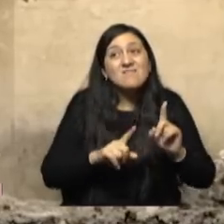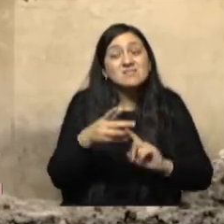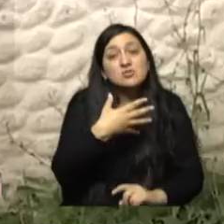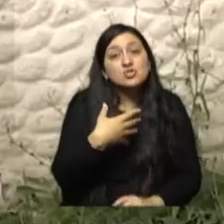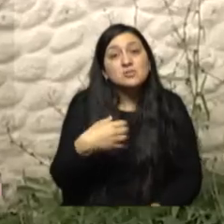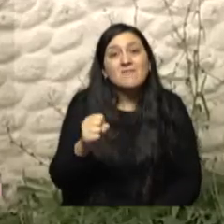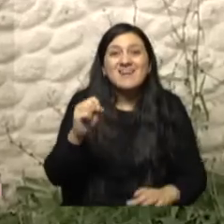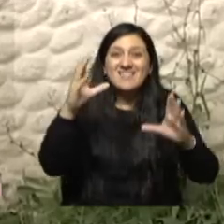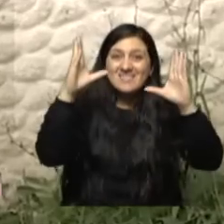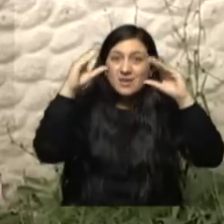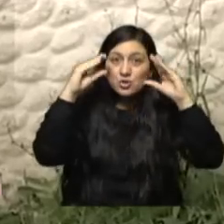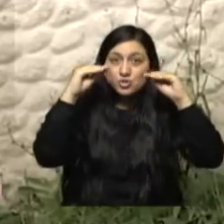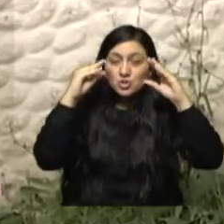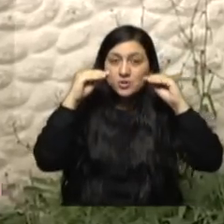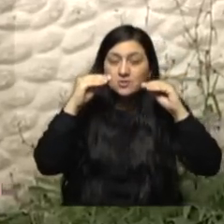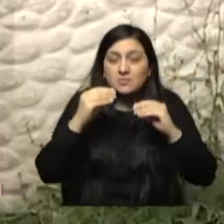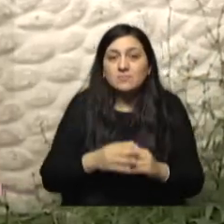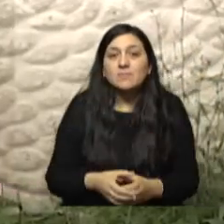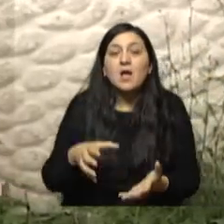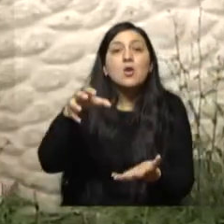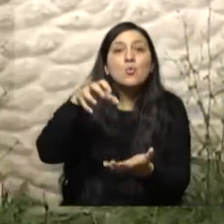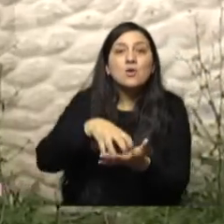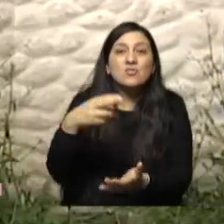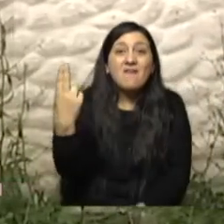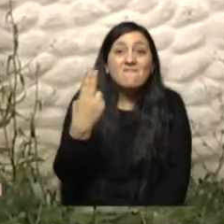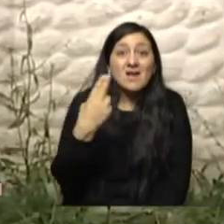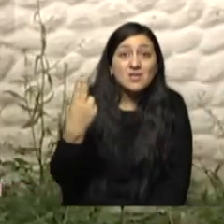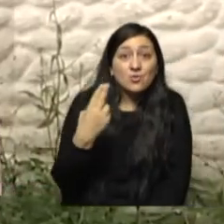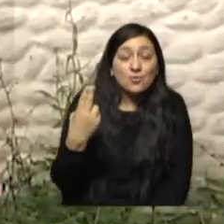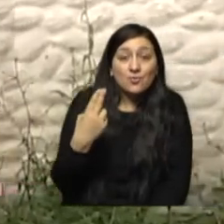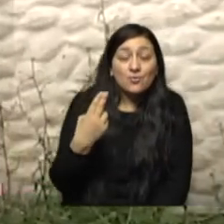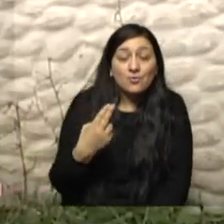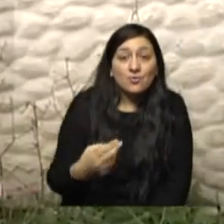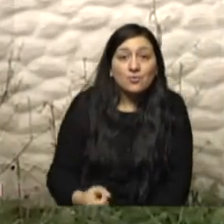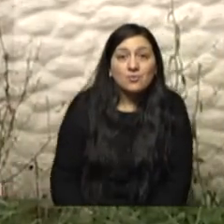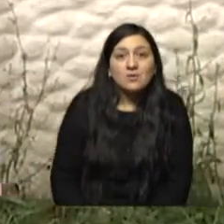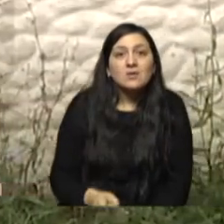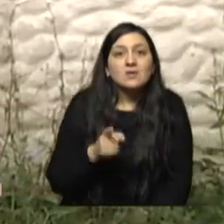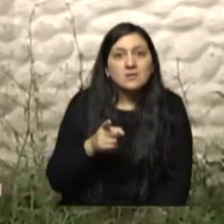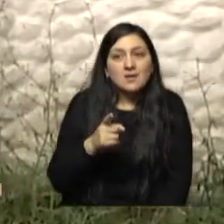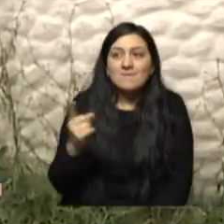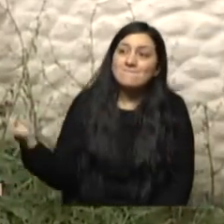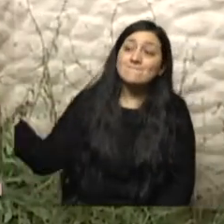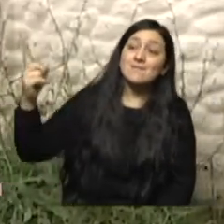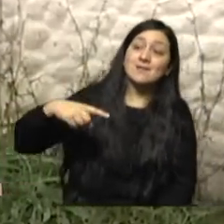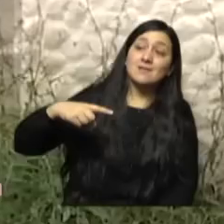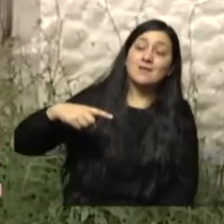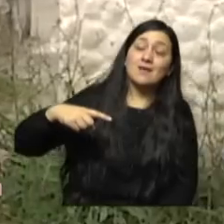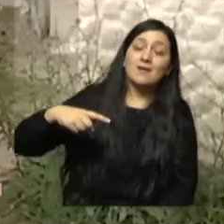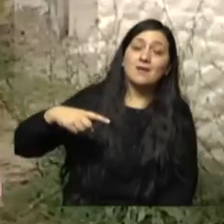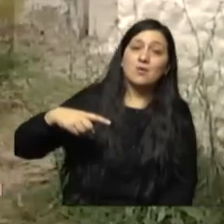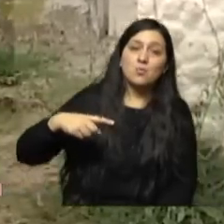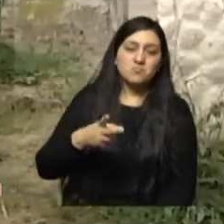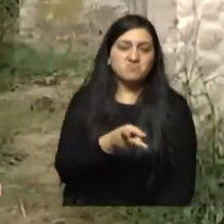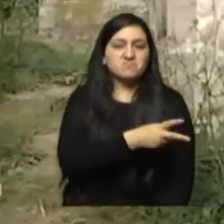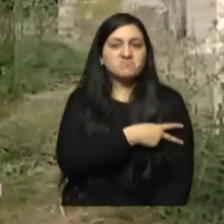en la noche a la batería donde estaban los baños y ahí aparecía un